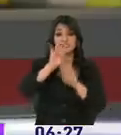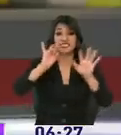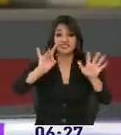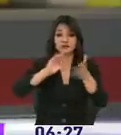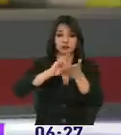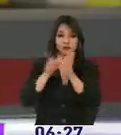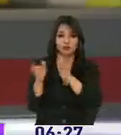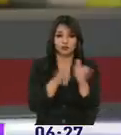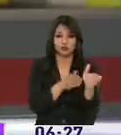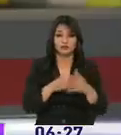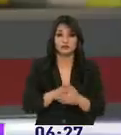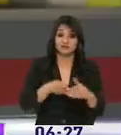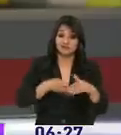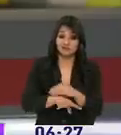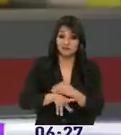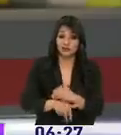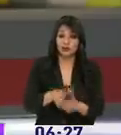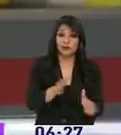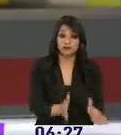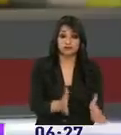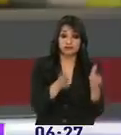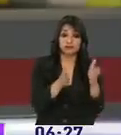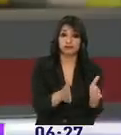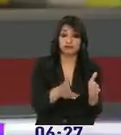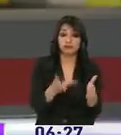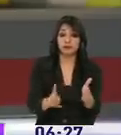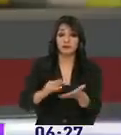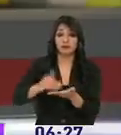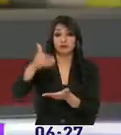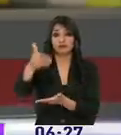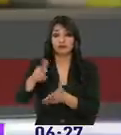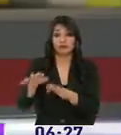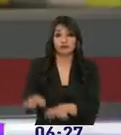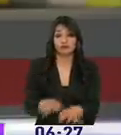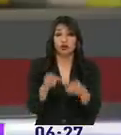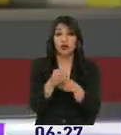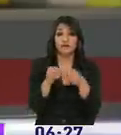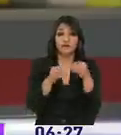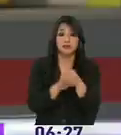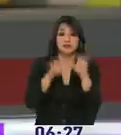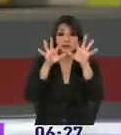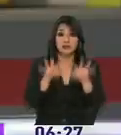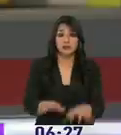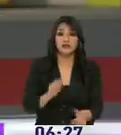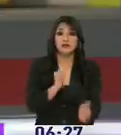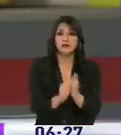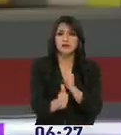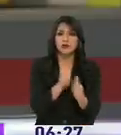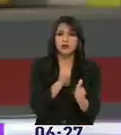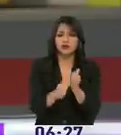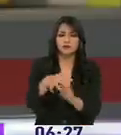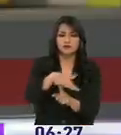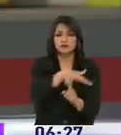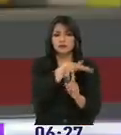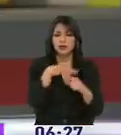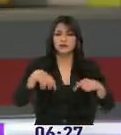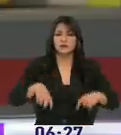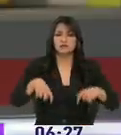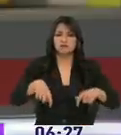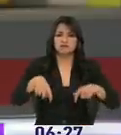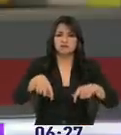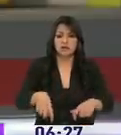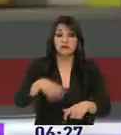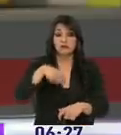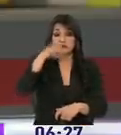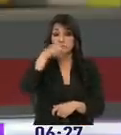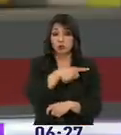6:27, roban 12 PU y una computadora portátil de las oficinas de la Secretaría del Deporte ubicado en el Parque Samanes, allá en el norte